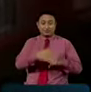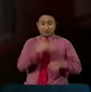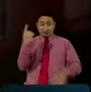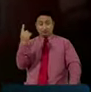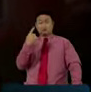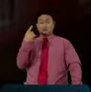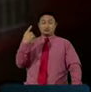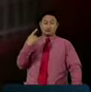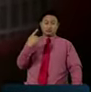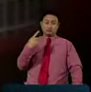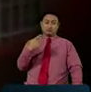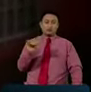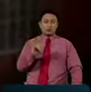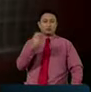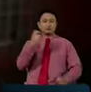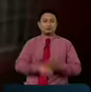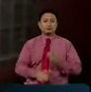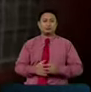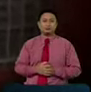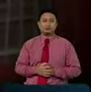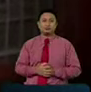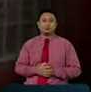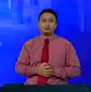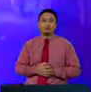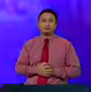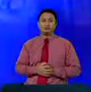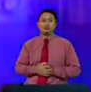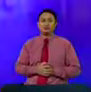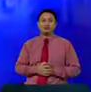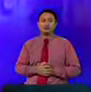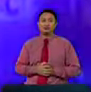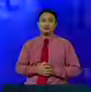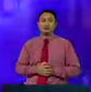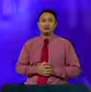efectos del alcohol. Informó Jorge Salazar.